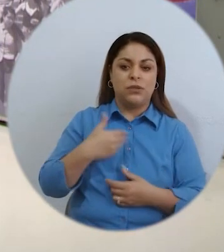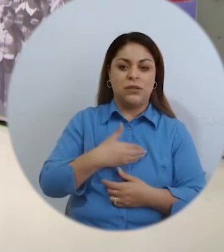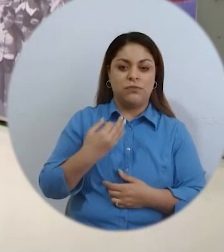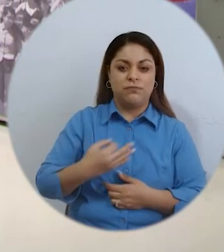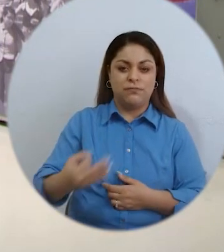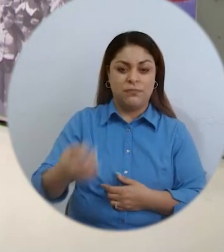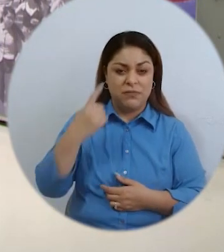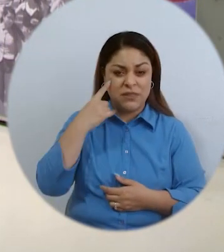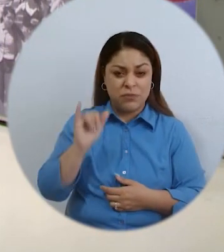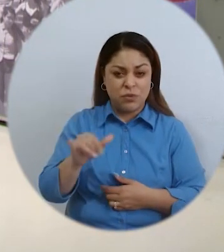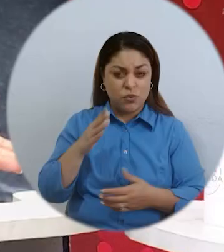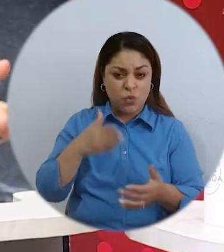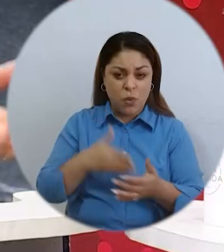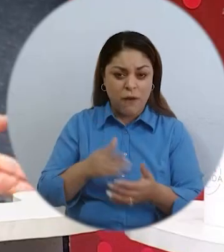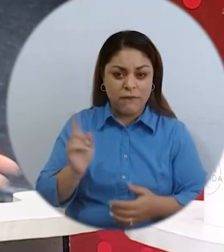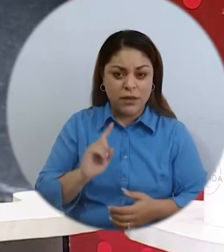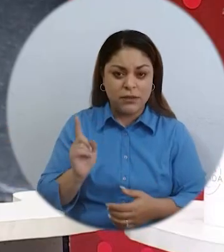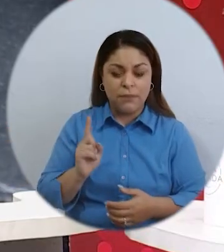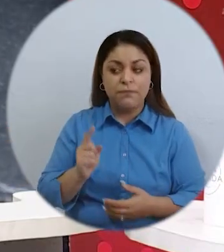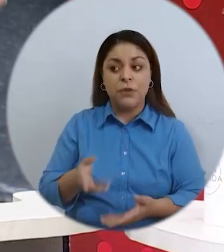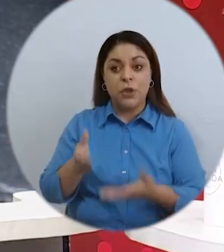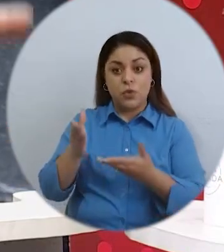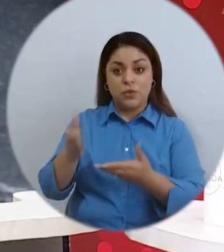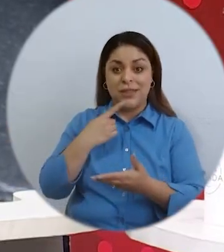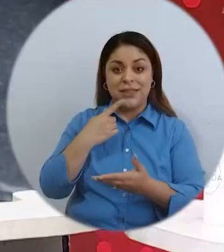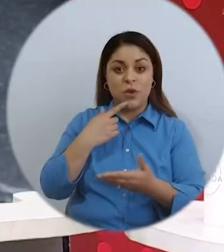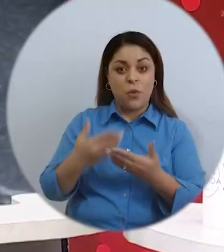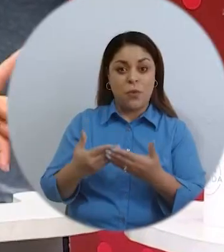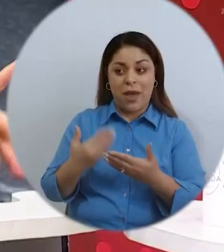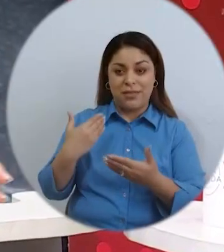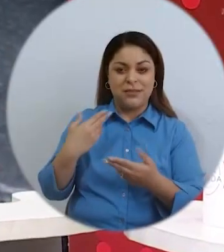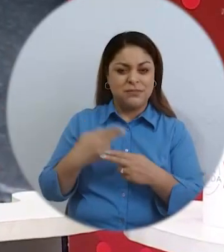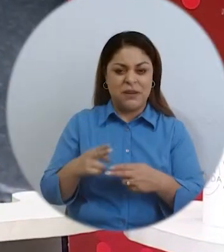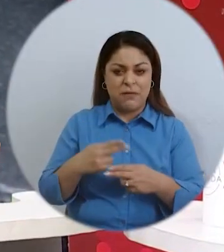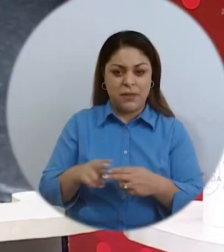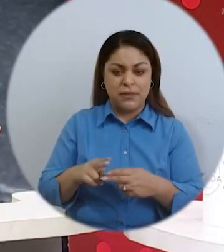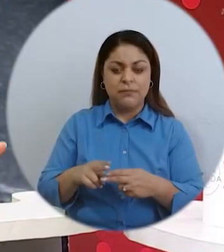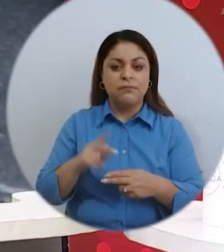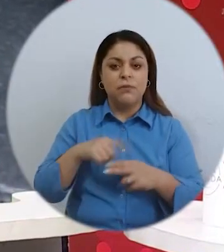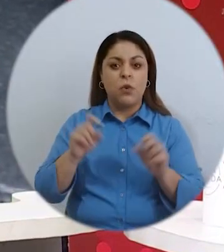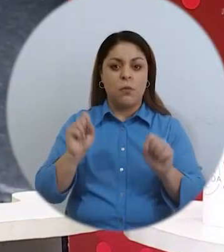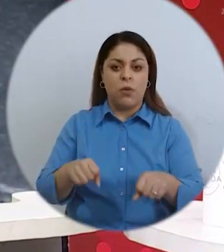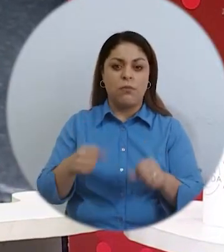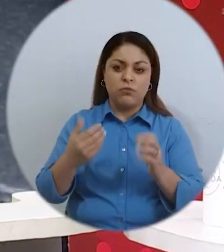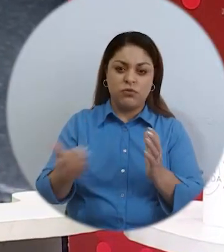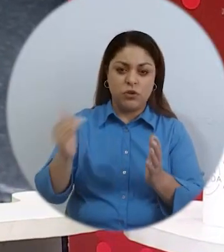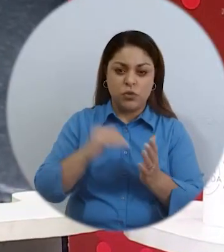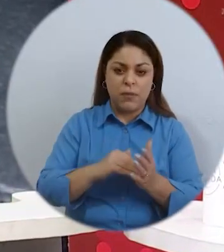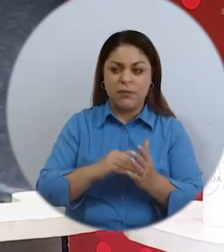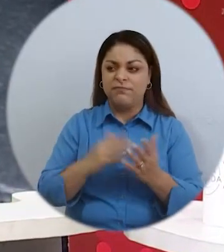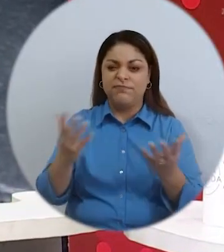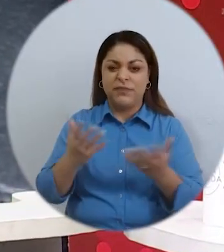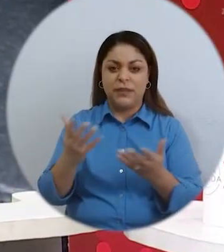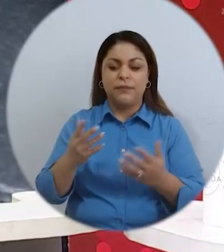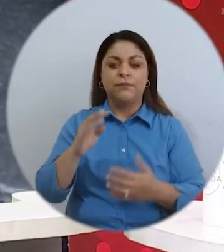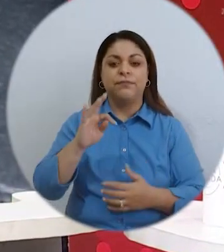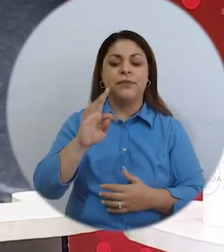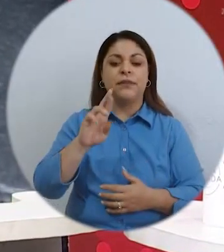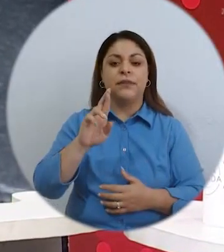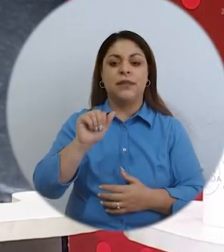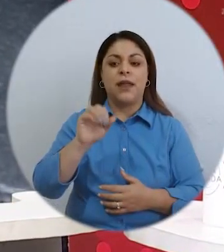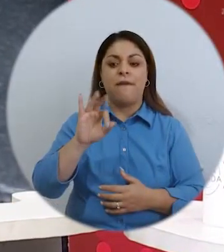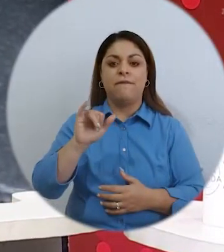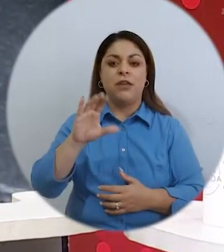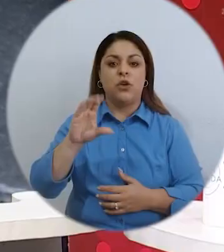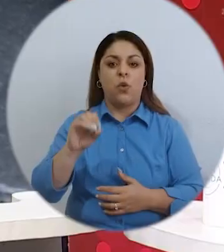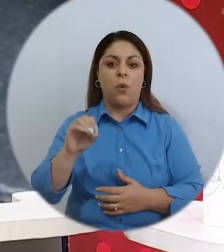cotidianidad que creemos que eso no afecta. Y usted lo mencionó brevemente, pero quisiera retomarlo, el tema del tráfico marino.